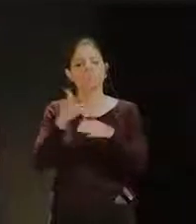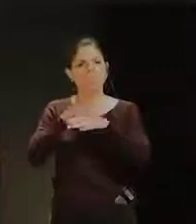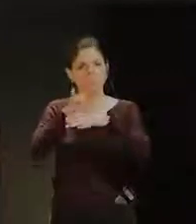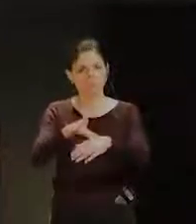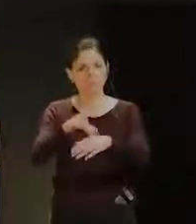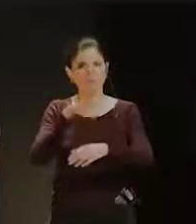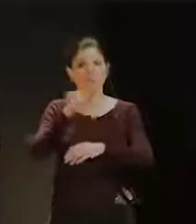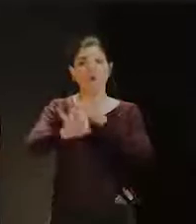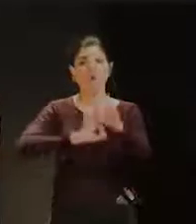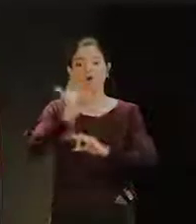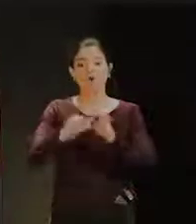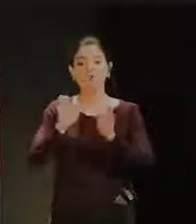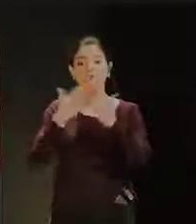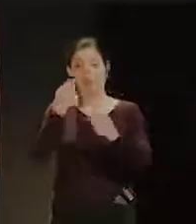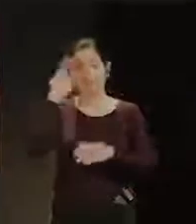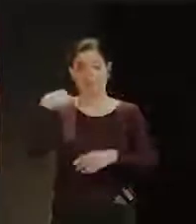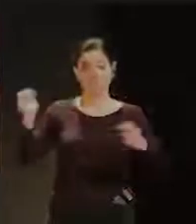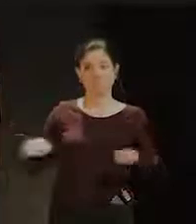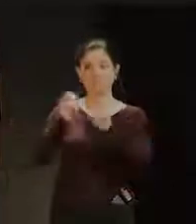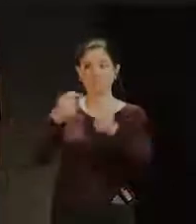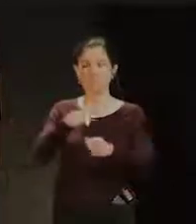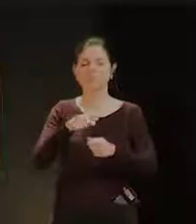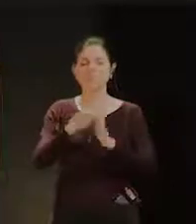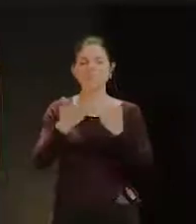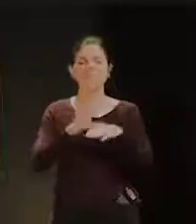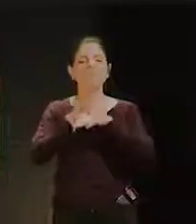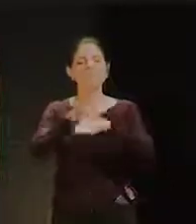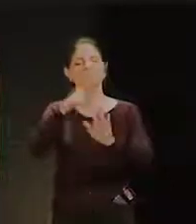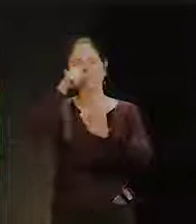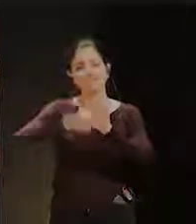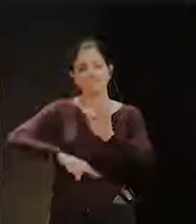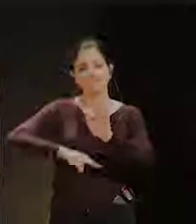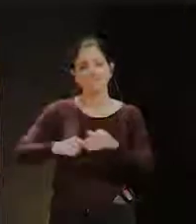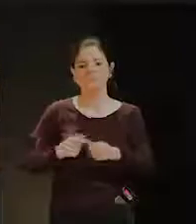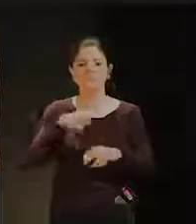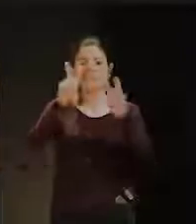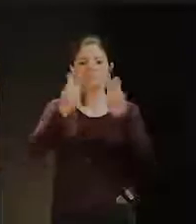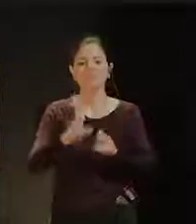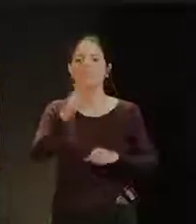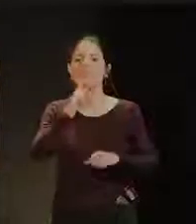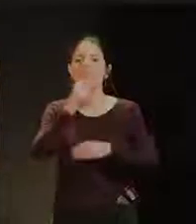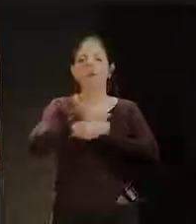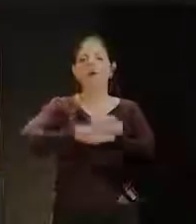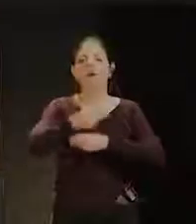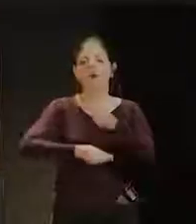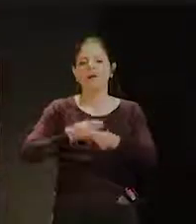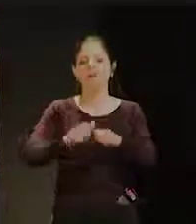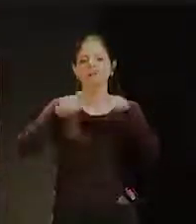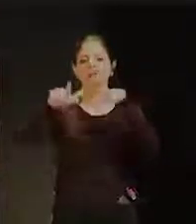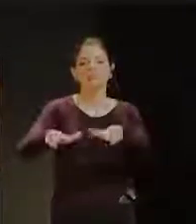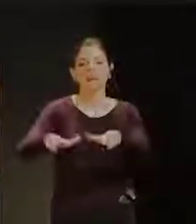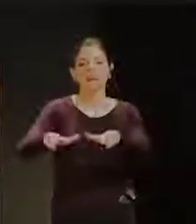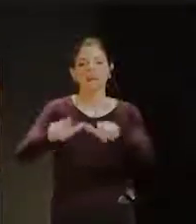que esta organización publicó el año pasado, que es un manual de instrucciones sobre cómo hacer que las